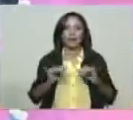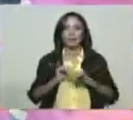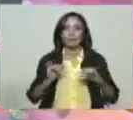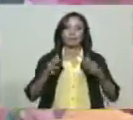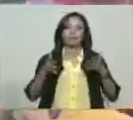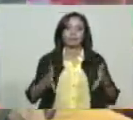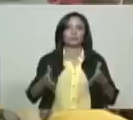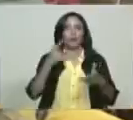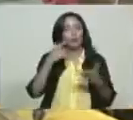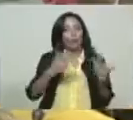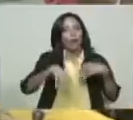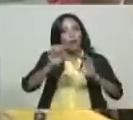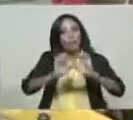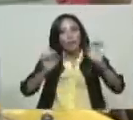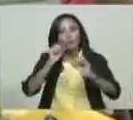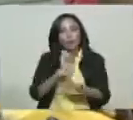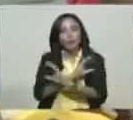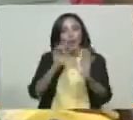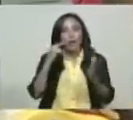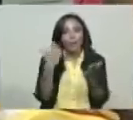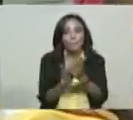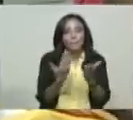la crítica y la autocrítica.